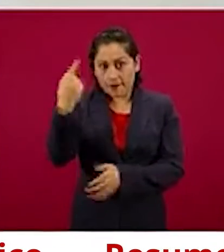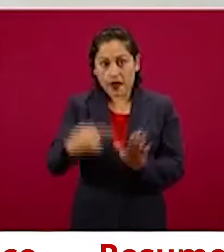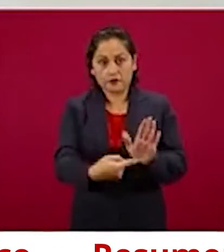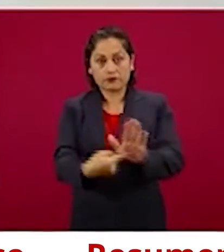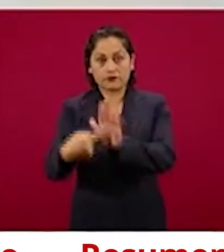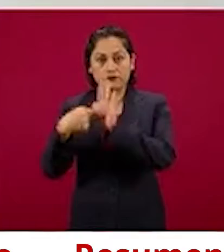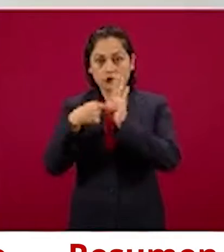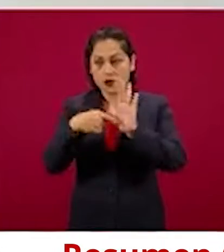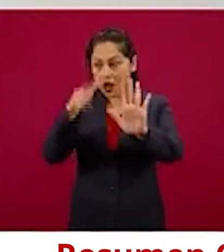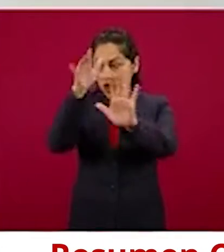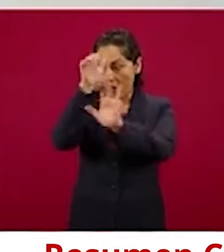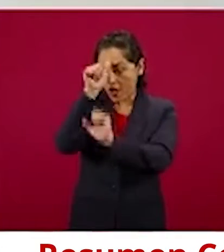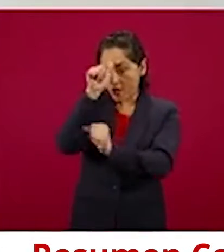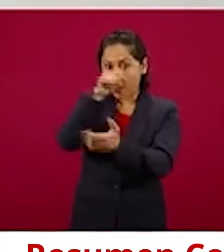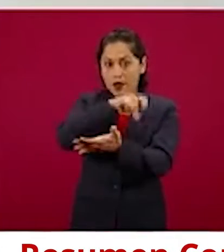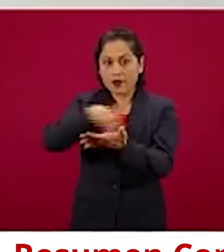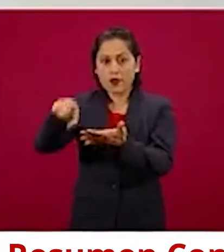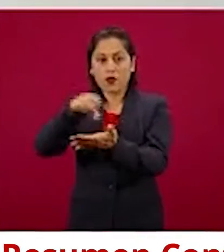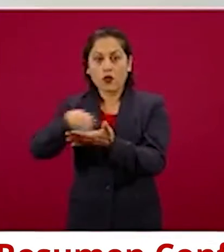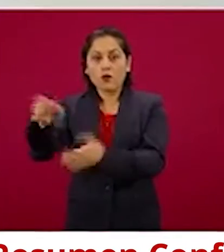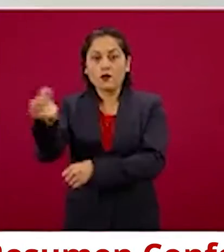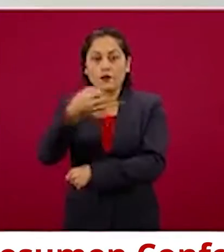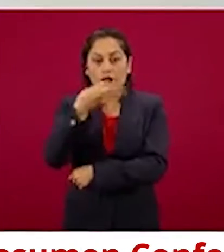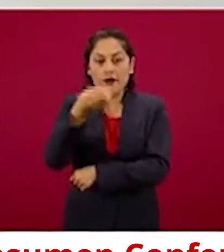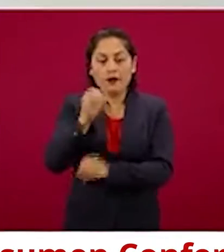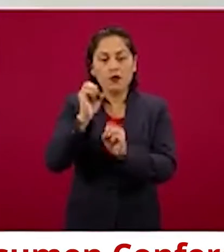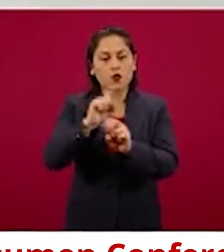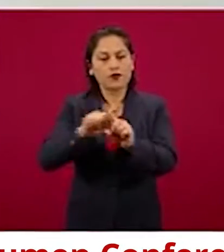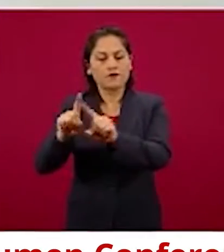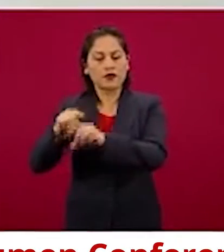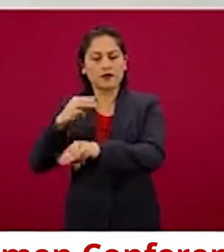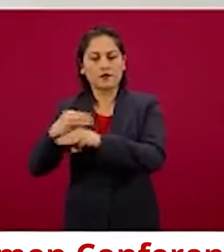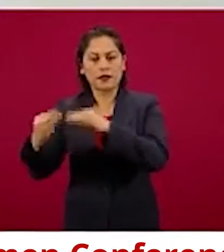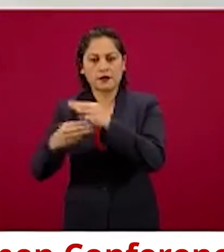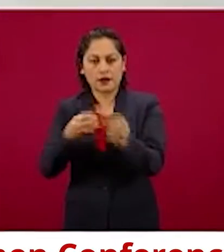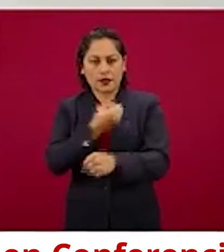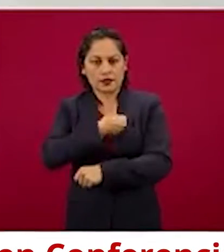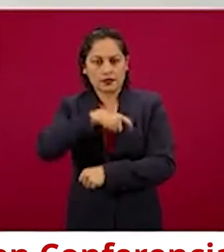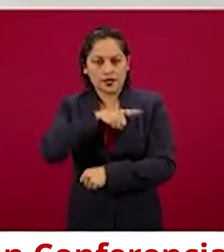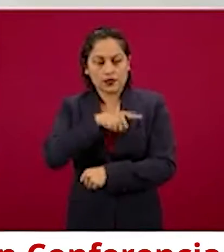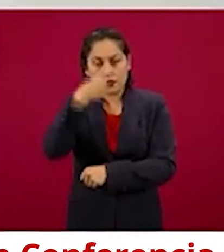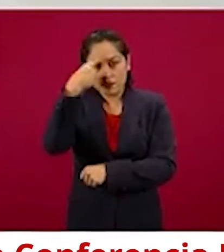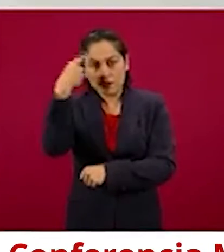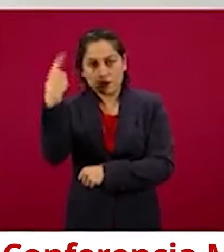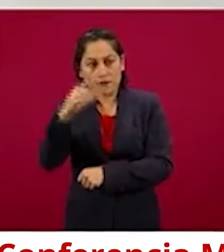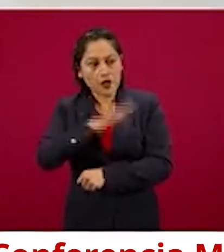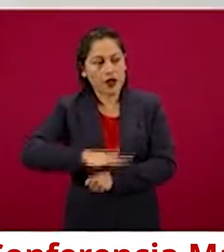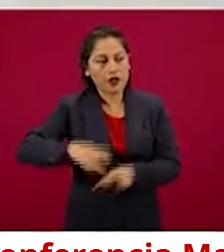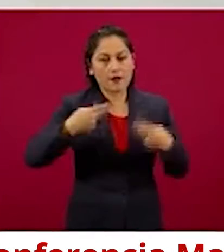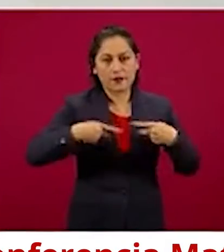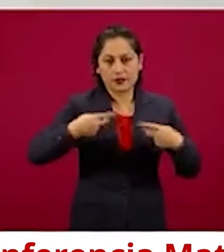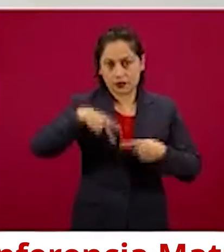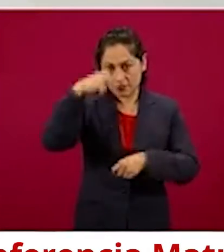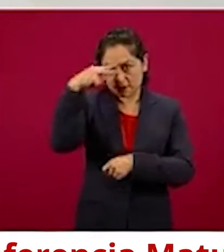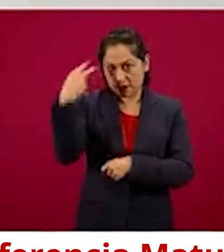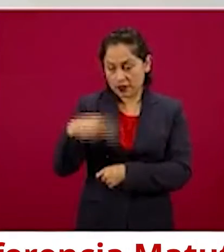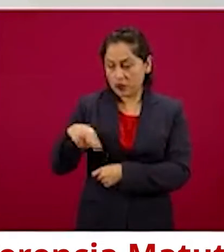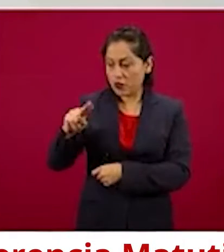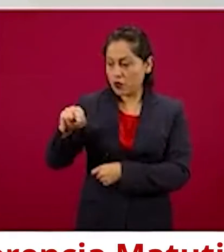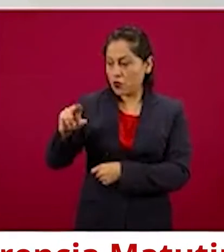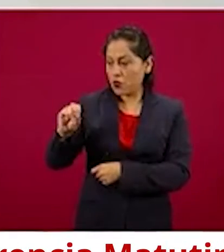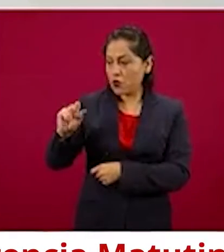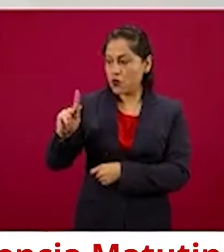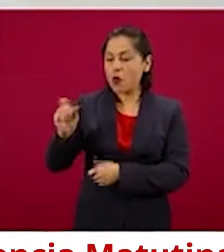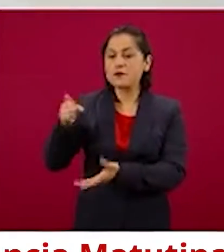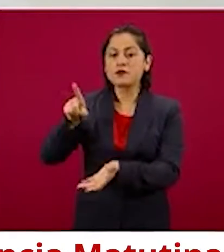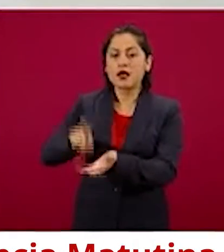de medicamentos y material de curación en beneficio de la población mexicana. UNOPS es un organismo del sistema de las Naciones